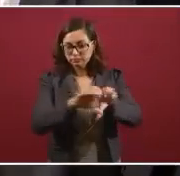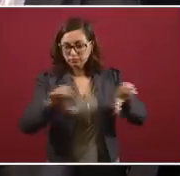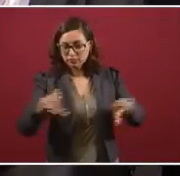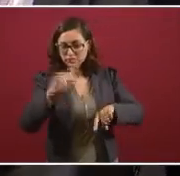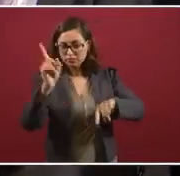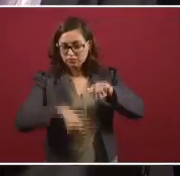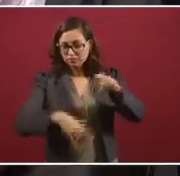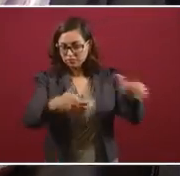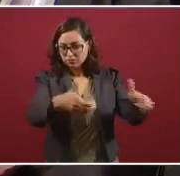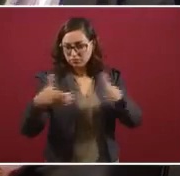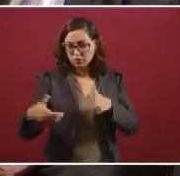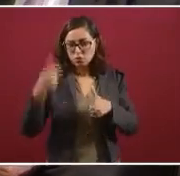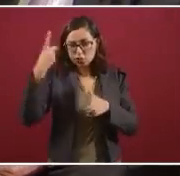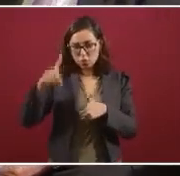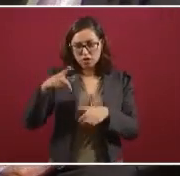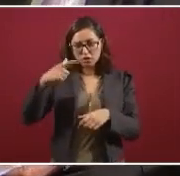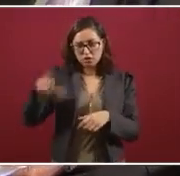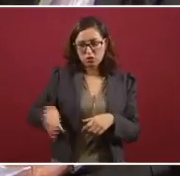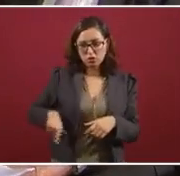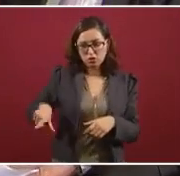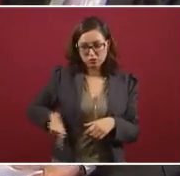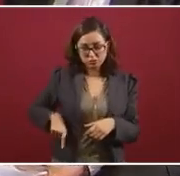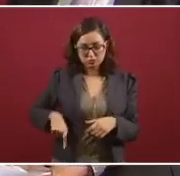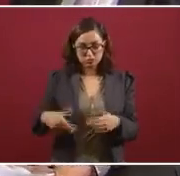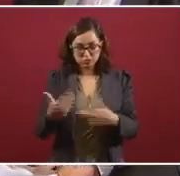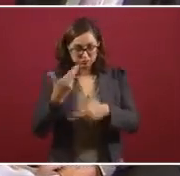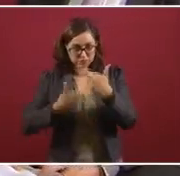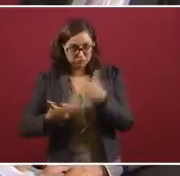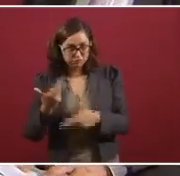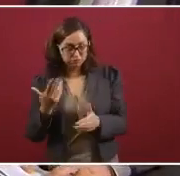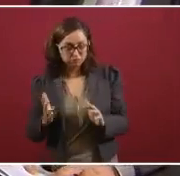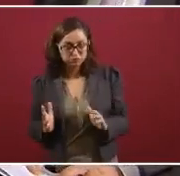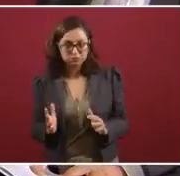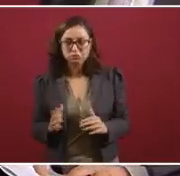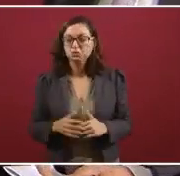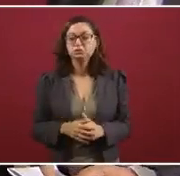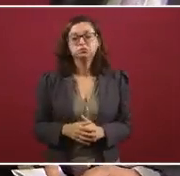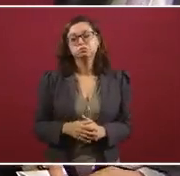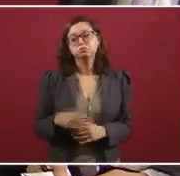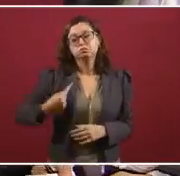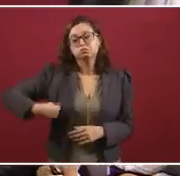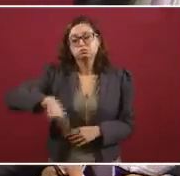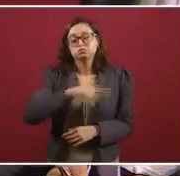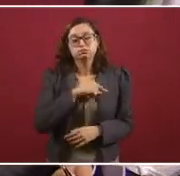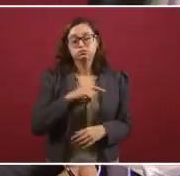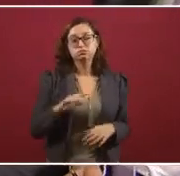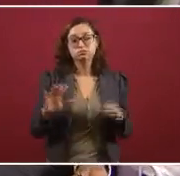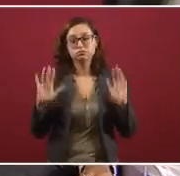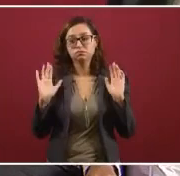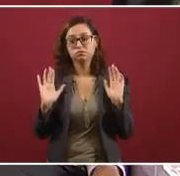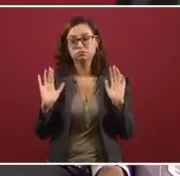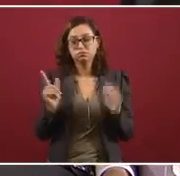estos gasoductos? ¿O? Nosotros no vamos a expropiar